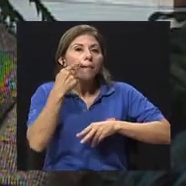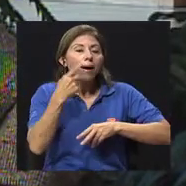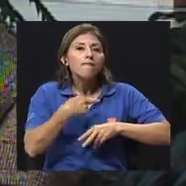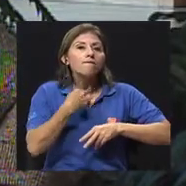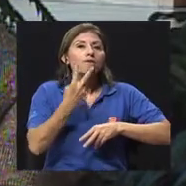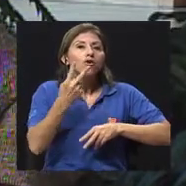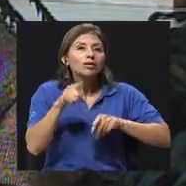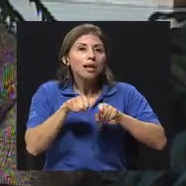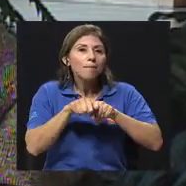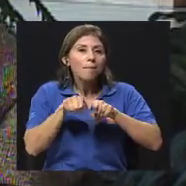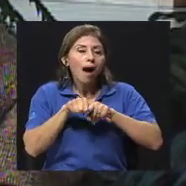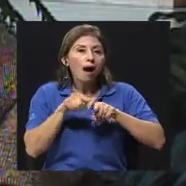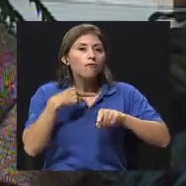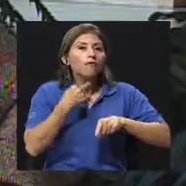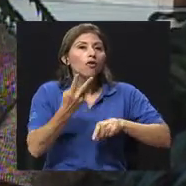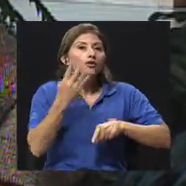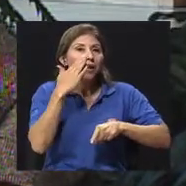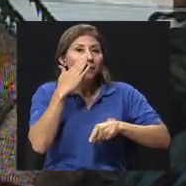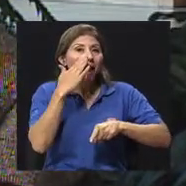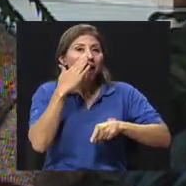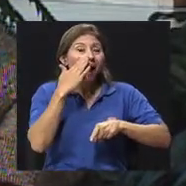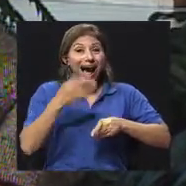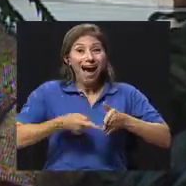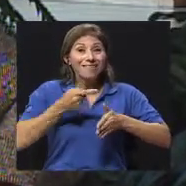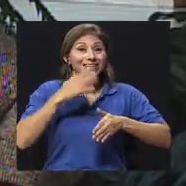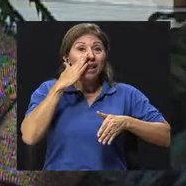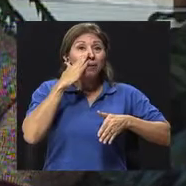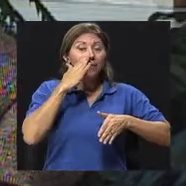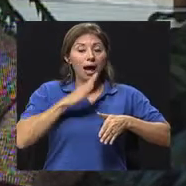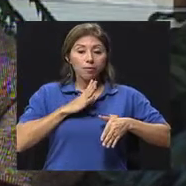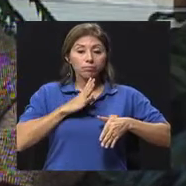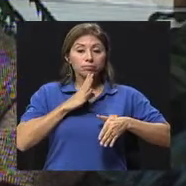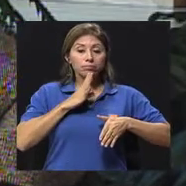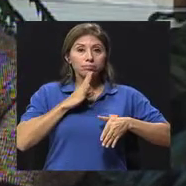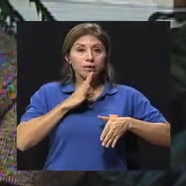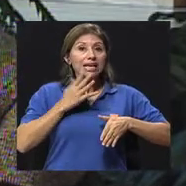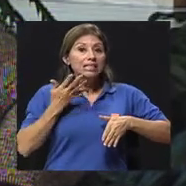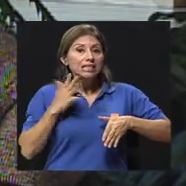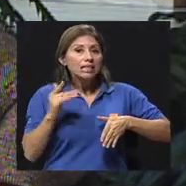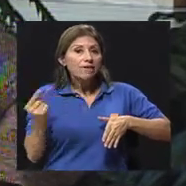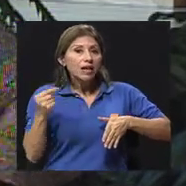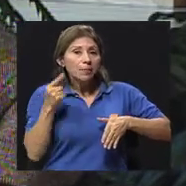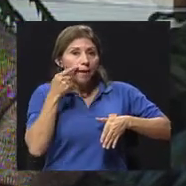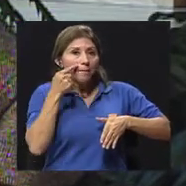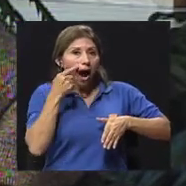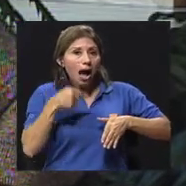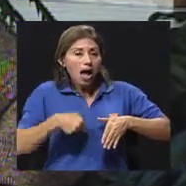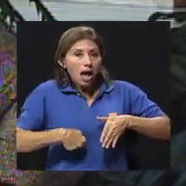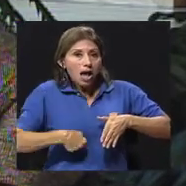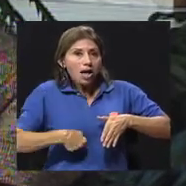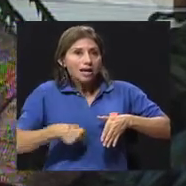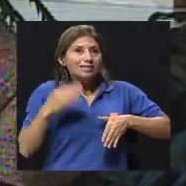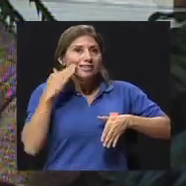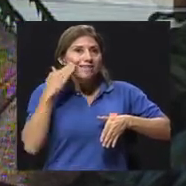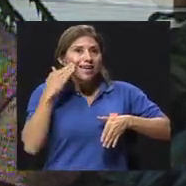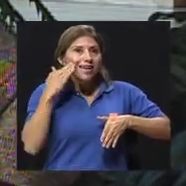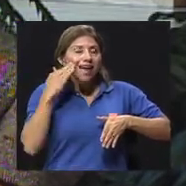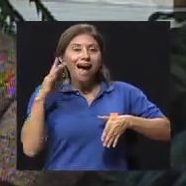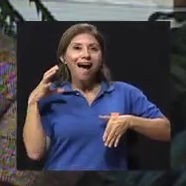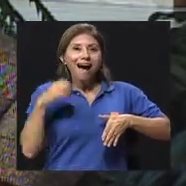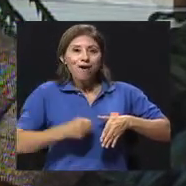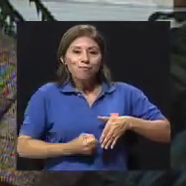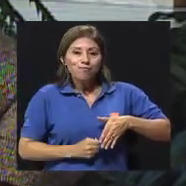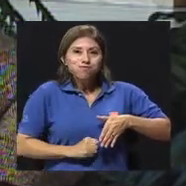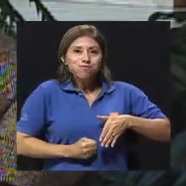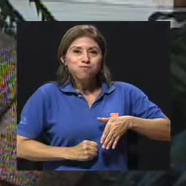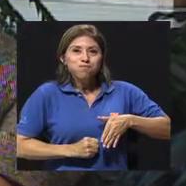de la mamá. Por eso algunas mamás le hablan al bebé y dicen, me reconoce, ya vino el papá. Uh-huh. Apenas viene el papá, mi estomaguito se